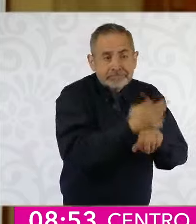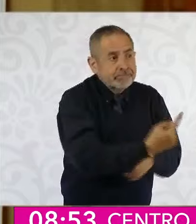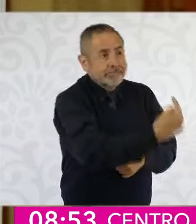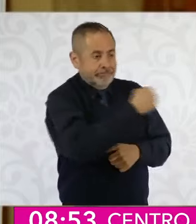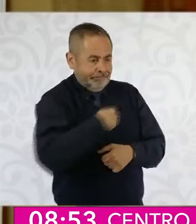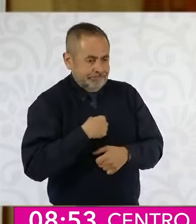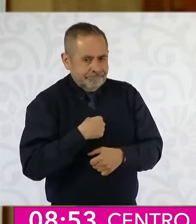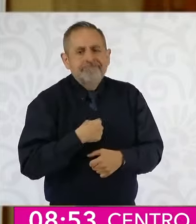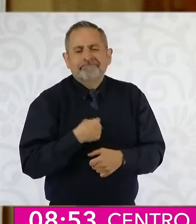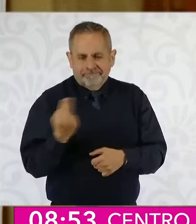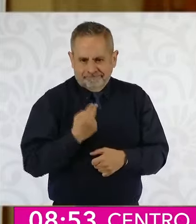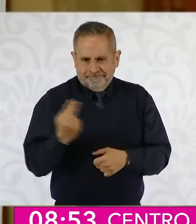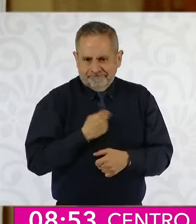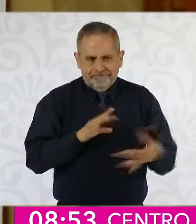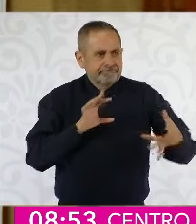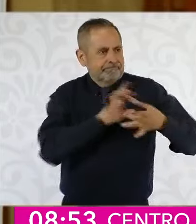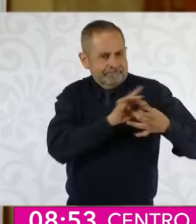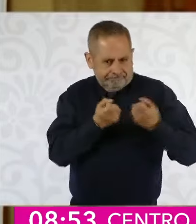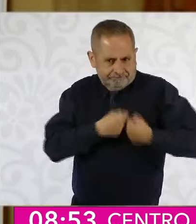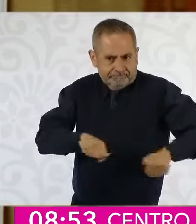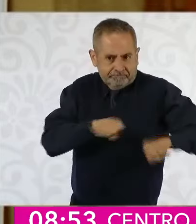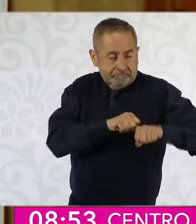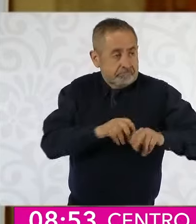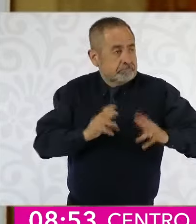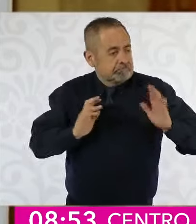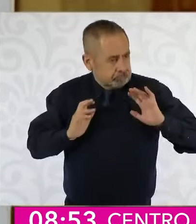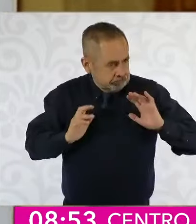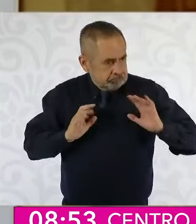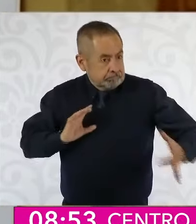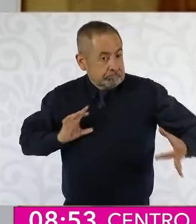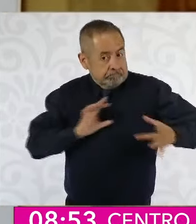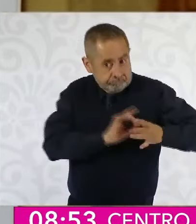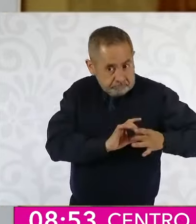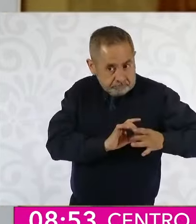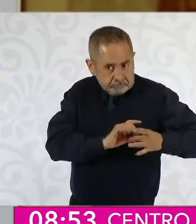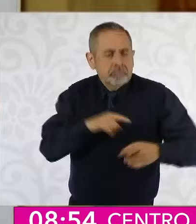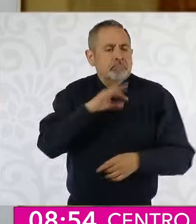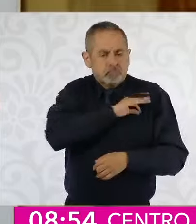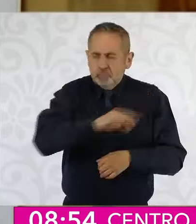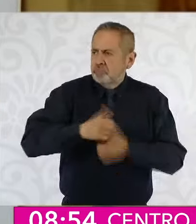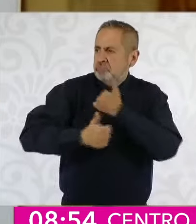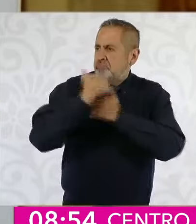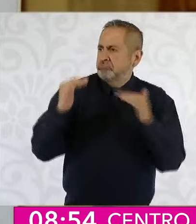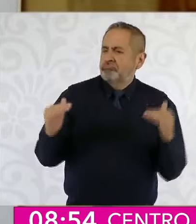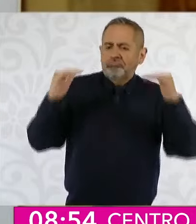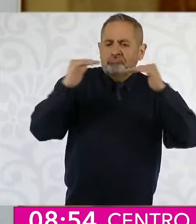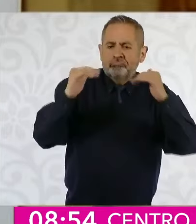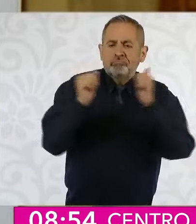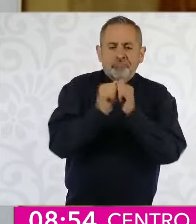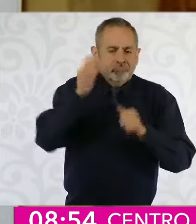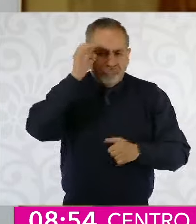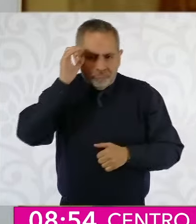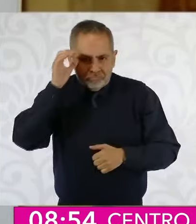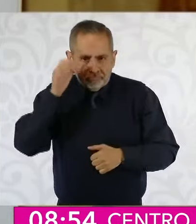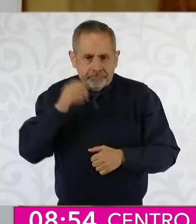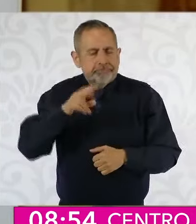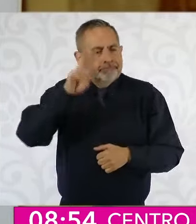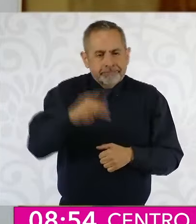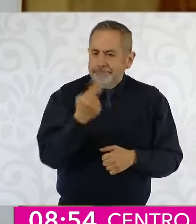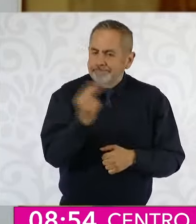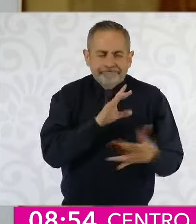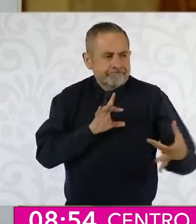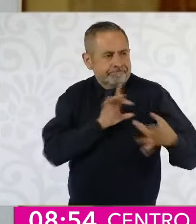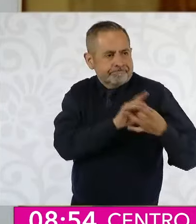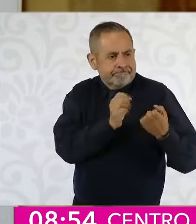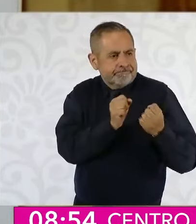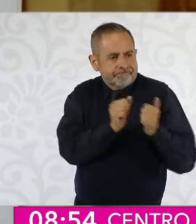nos necesita como un socio importante para poder enfrentar a China. Necesitamos ser aliados,